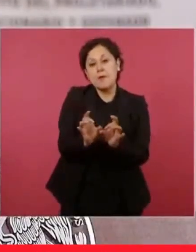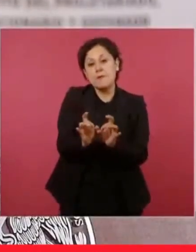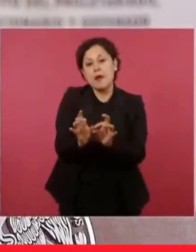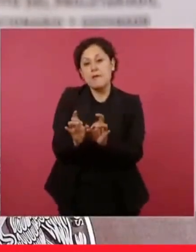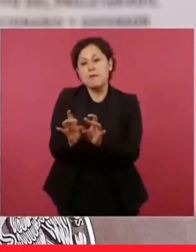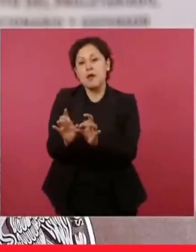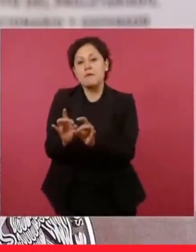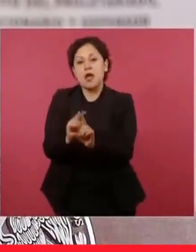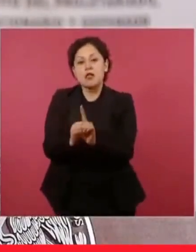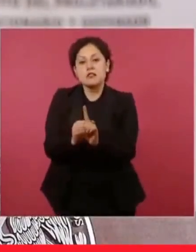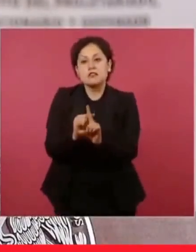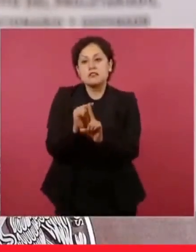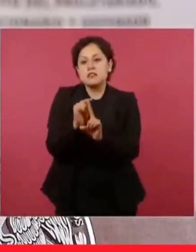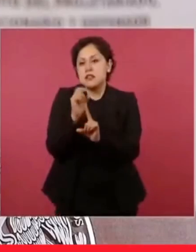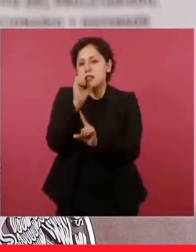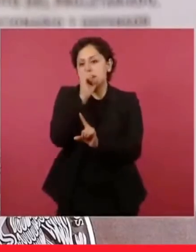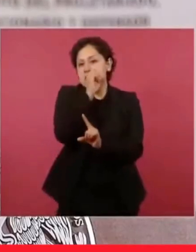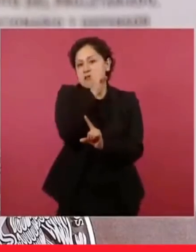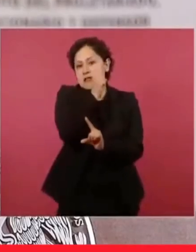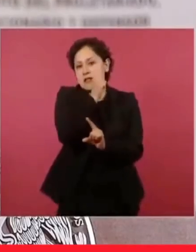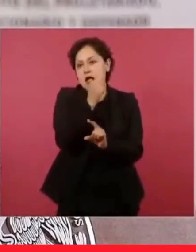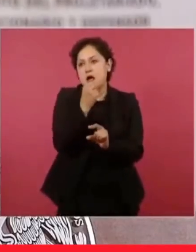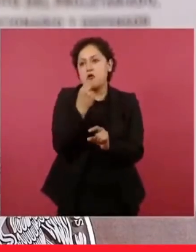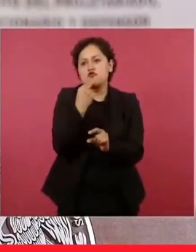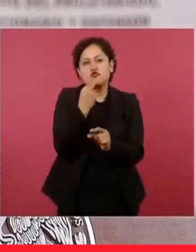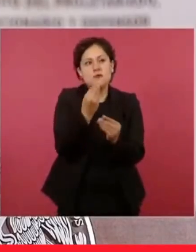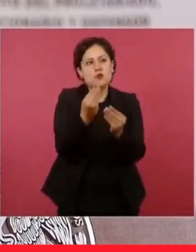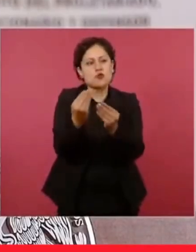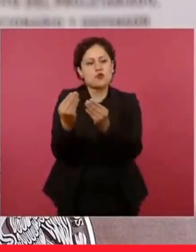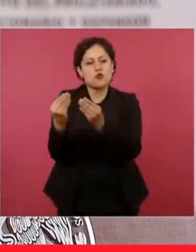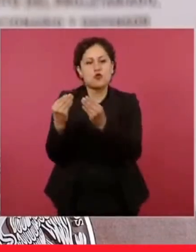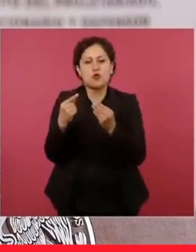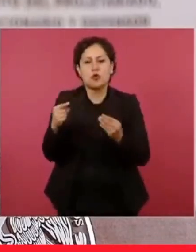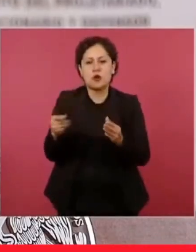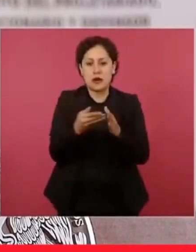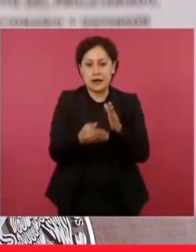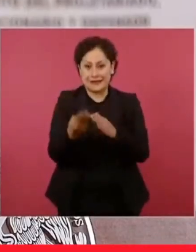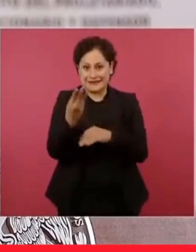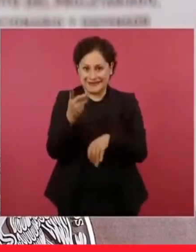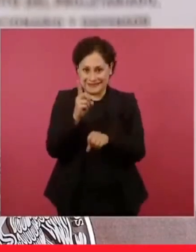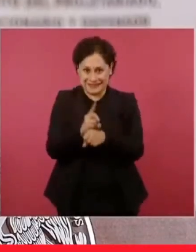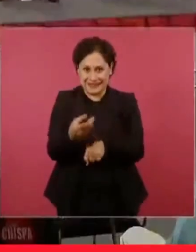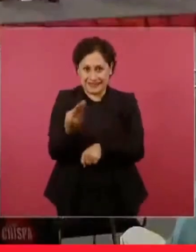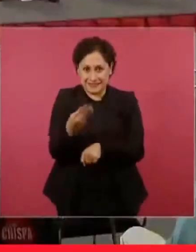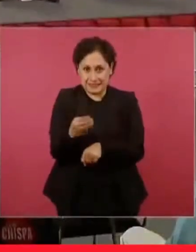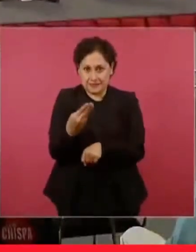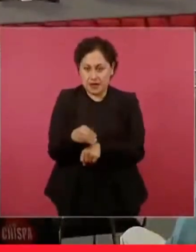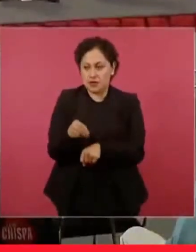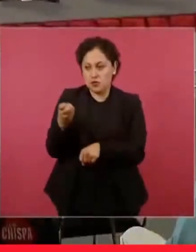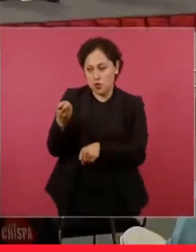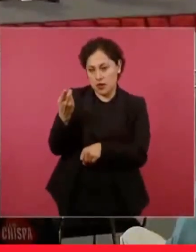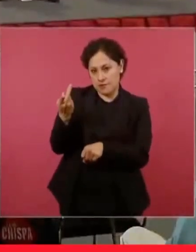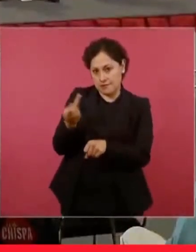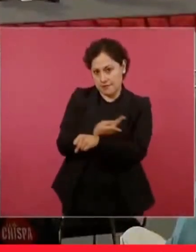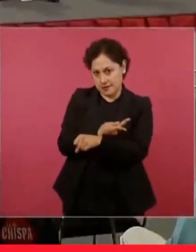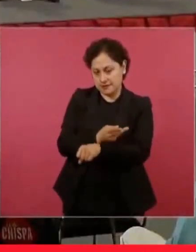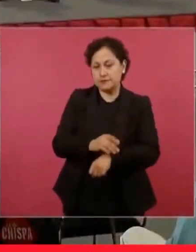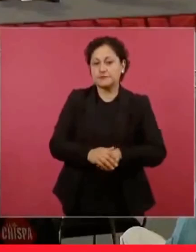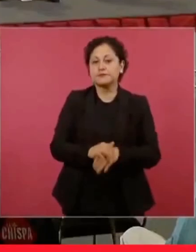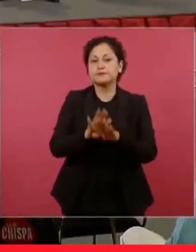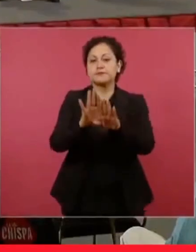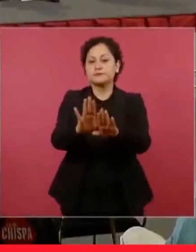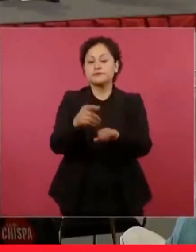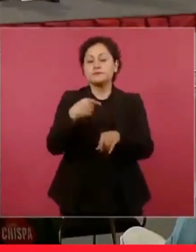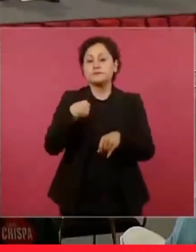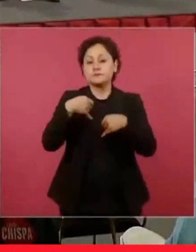de incremento inusual de la demanda en los 3 días de mayo. Para poder ver la secuencia de lo que sucedió en estos 3